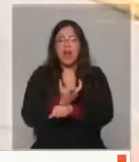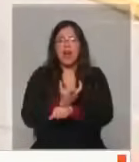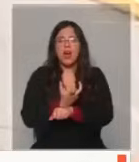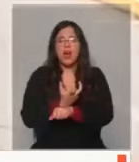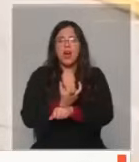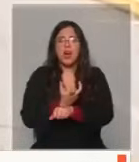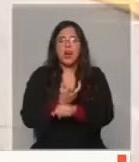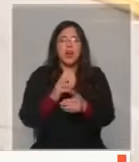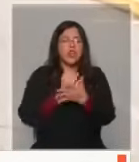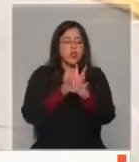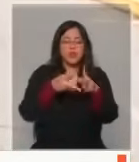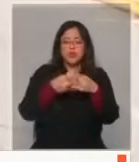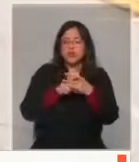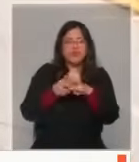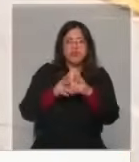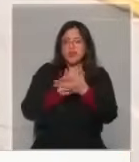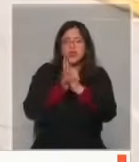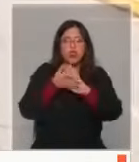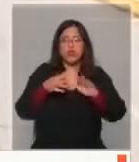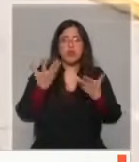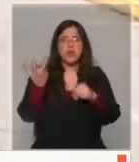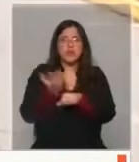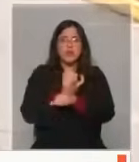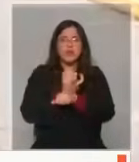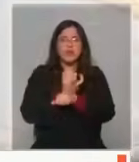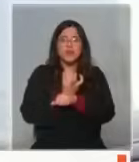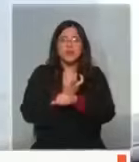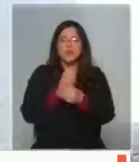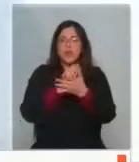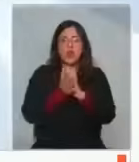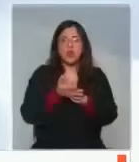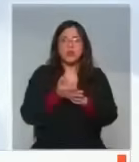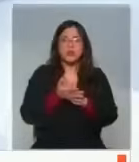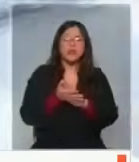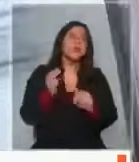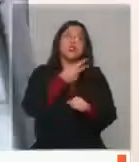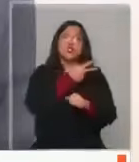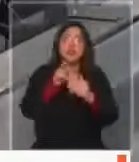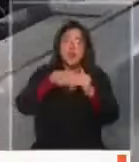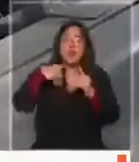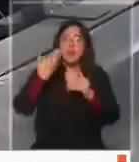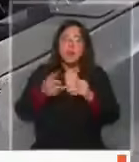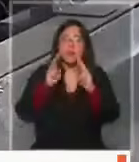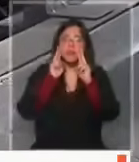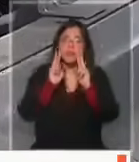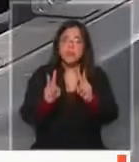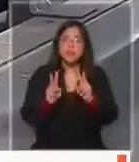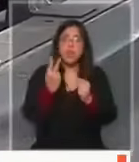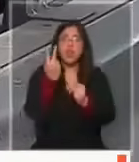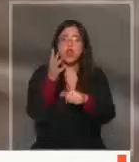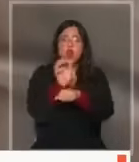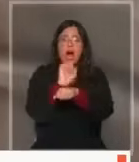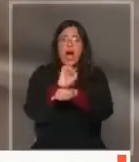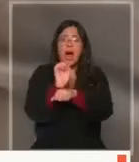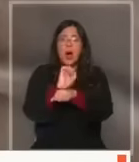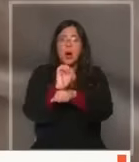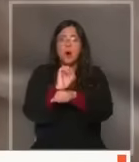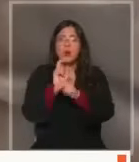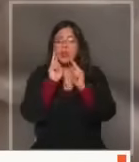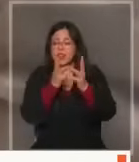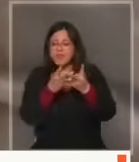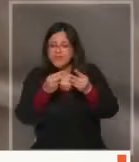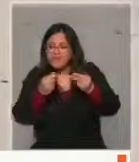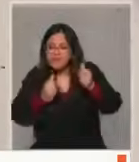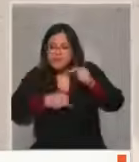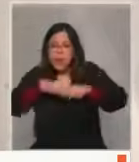herramienta, todo se me dañó. Arriba, todo. Dos semanas después, así lucen sus dos autos, que aún tienen barro en su